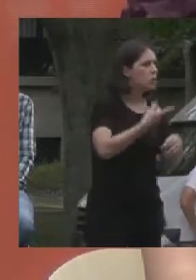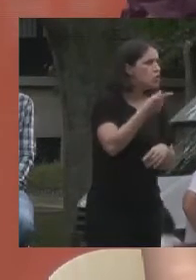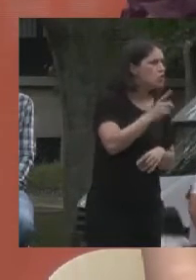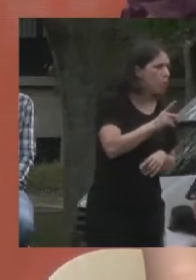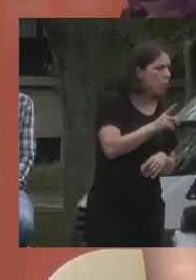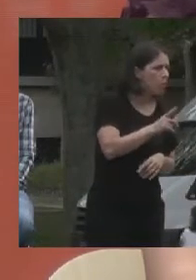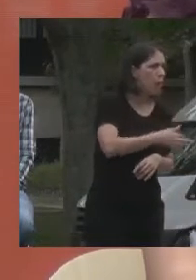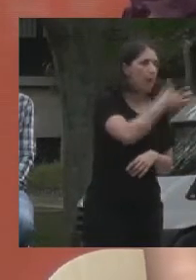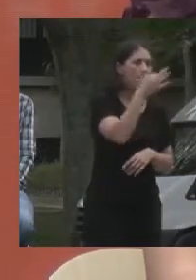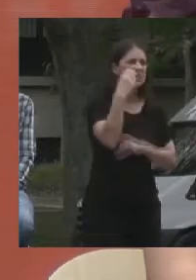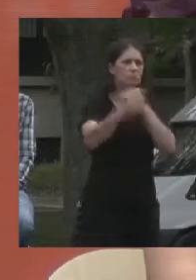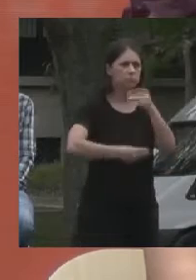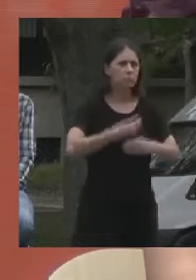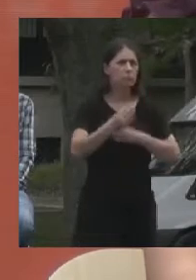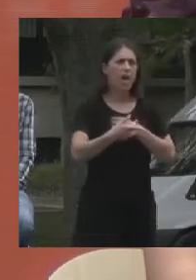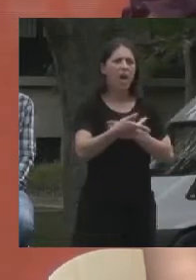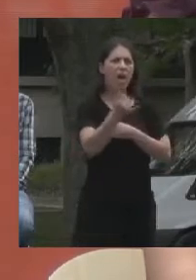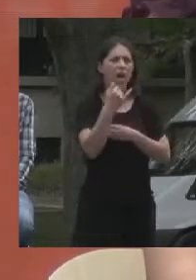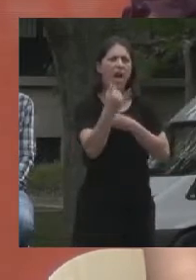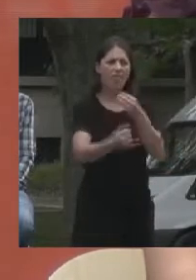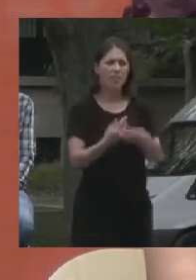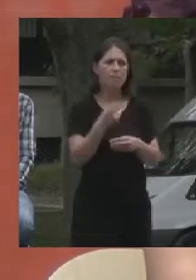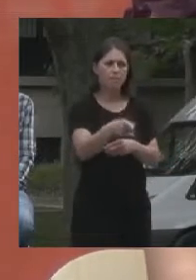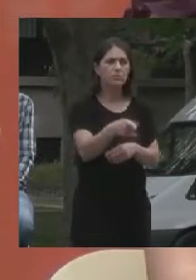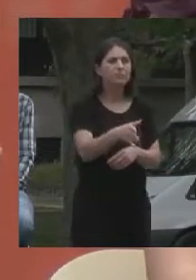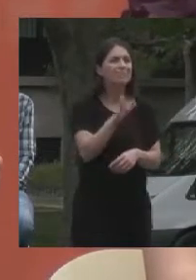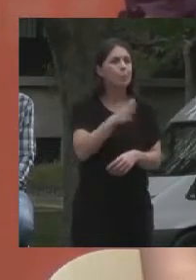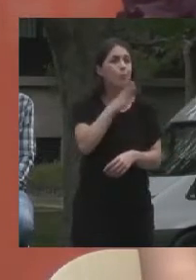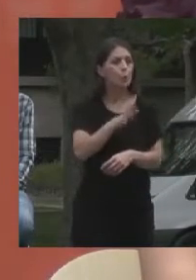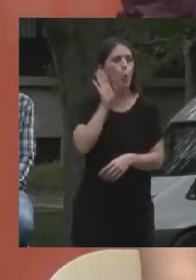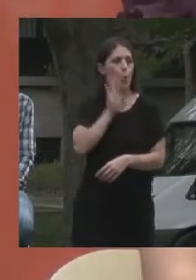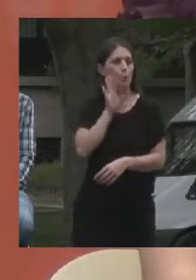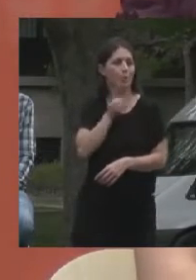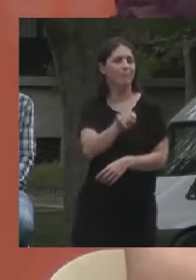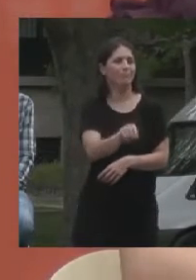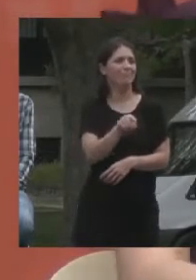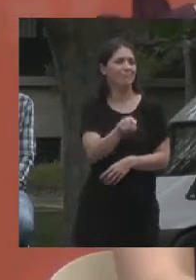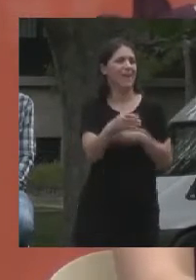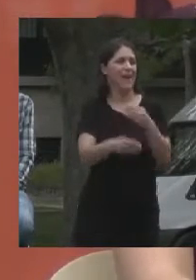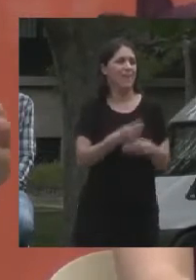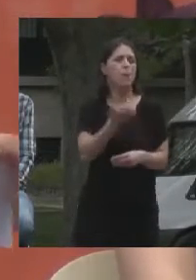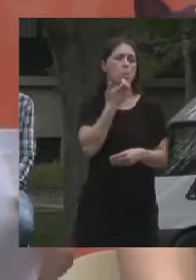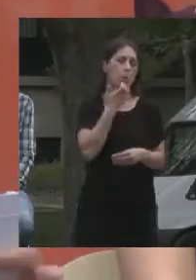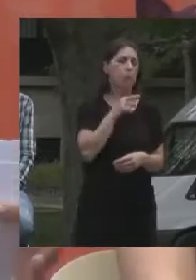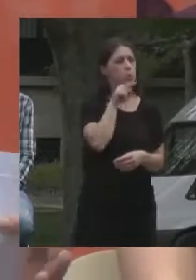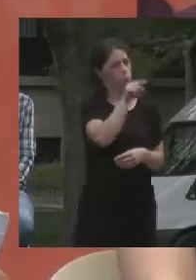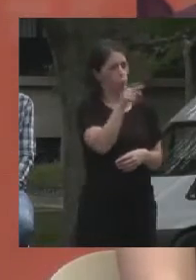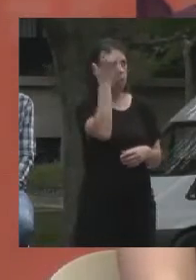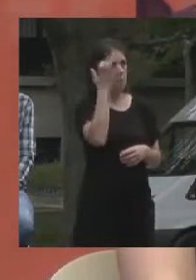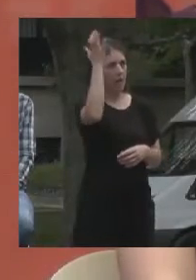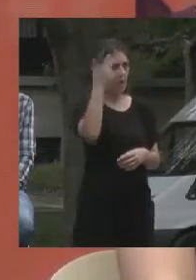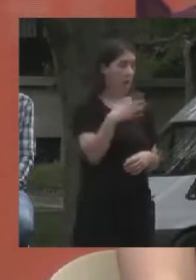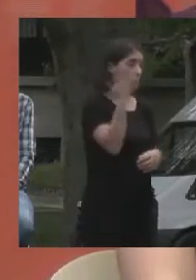e as cousas que si se fan polo motivo da corrupción. Quero dicir, cando ti en lugar de facer unha